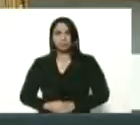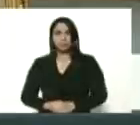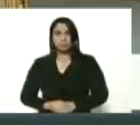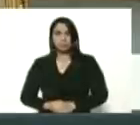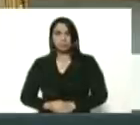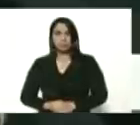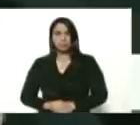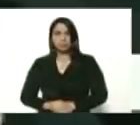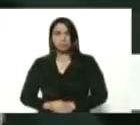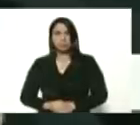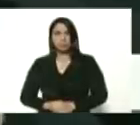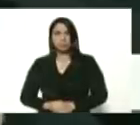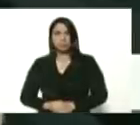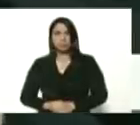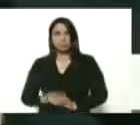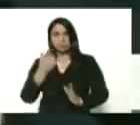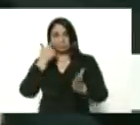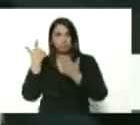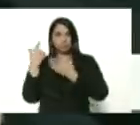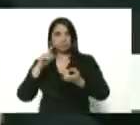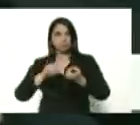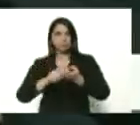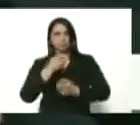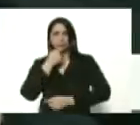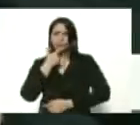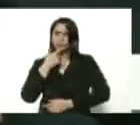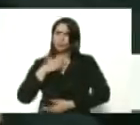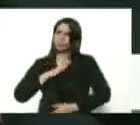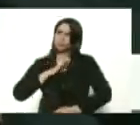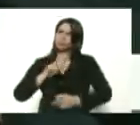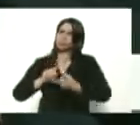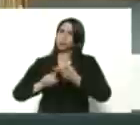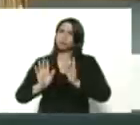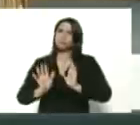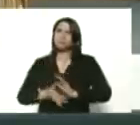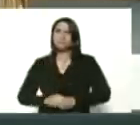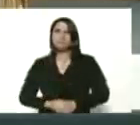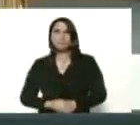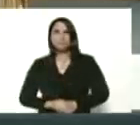Cilia Flores de Maduro, Cilita, está muy bonita Cilia.